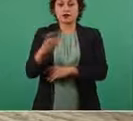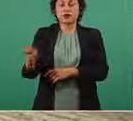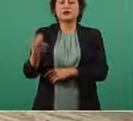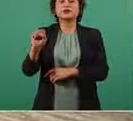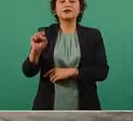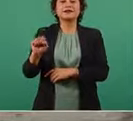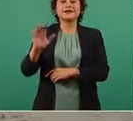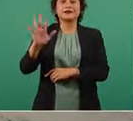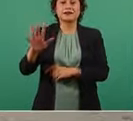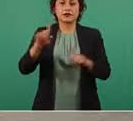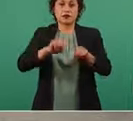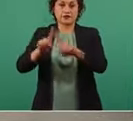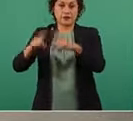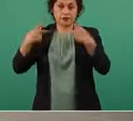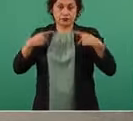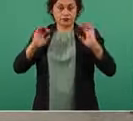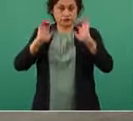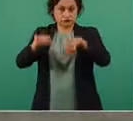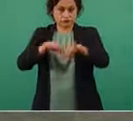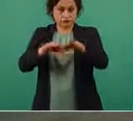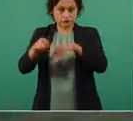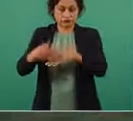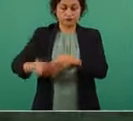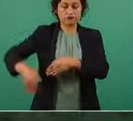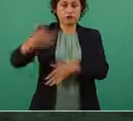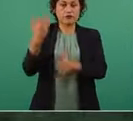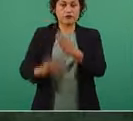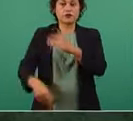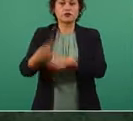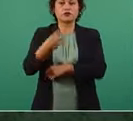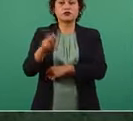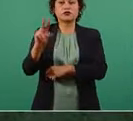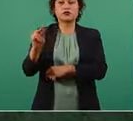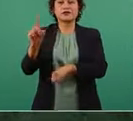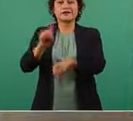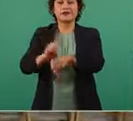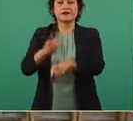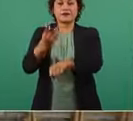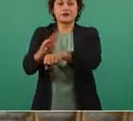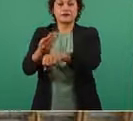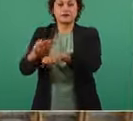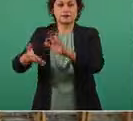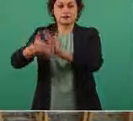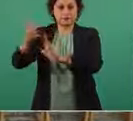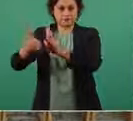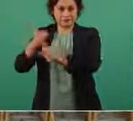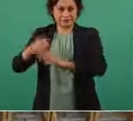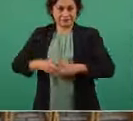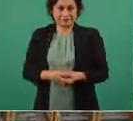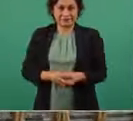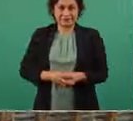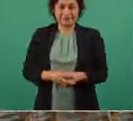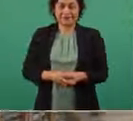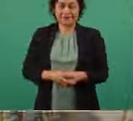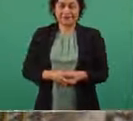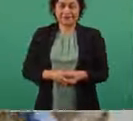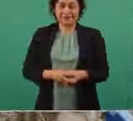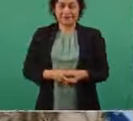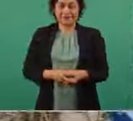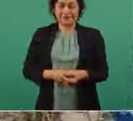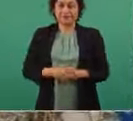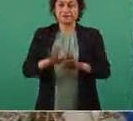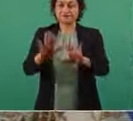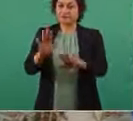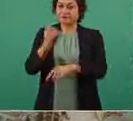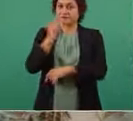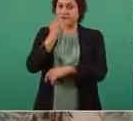contra incendio, continúan los trabajos en el cimbrado de muros y losa de soporte. El cuarto de control central entra en la etapa final del